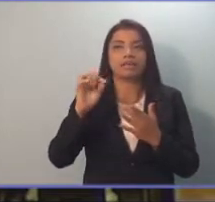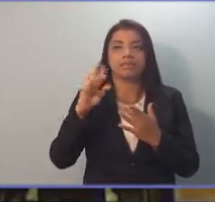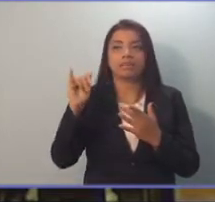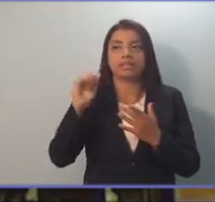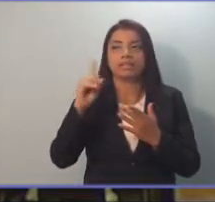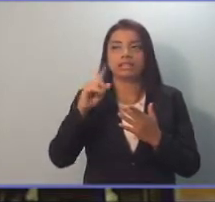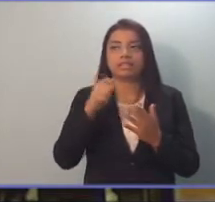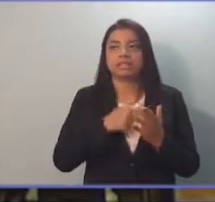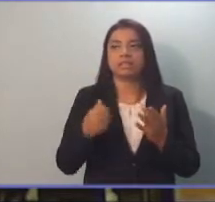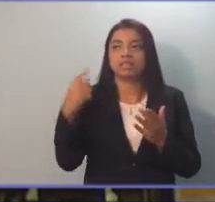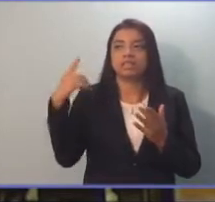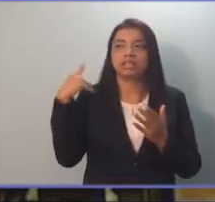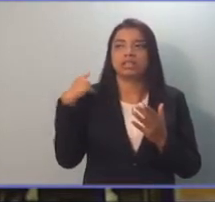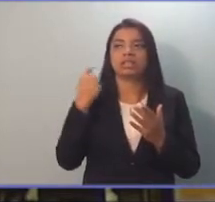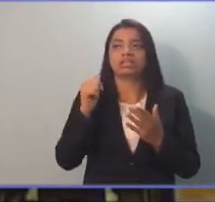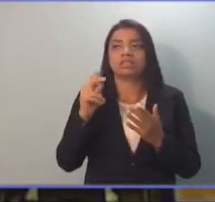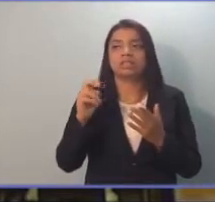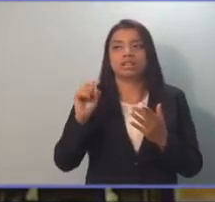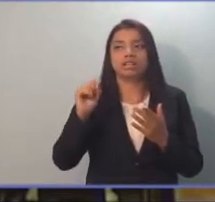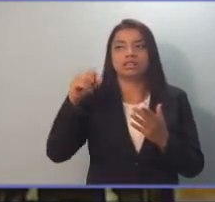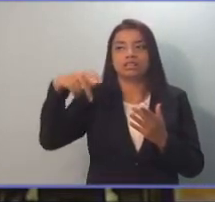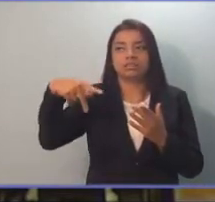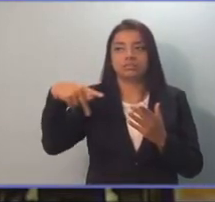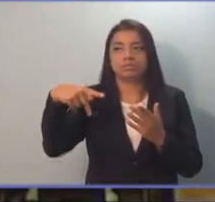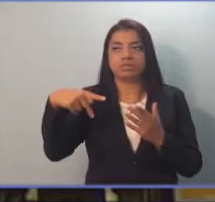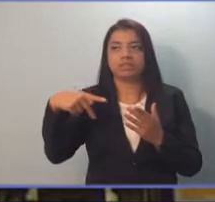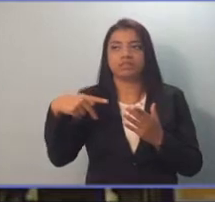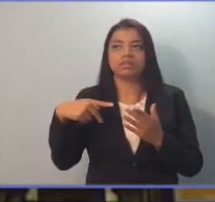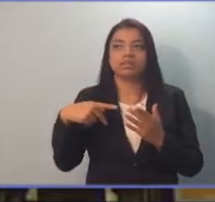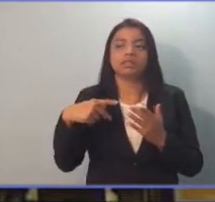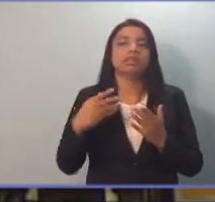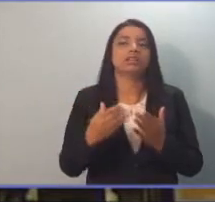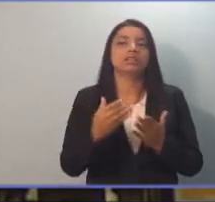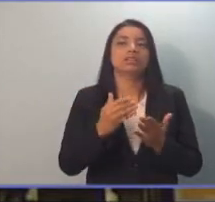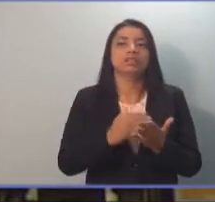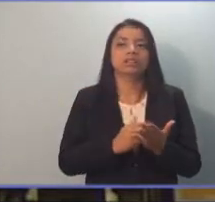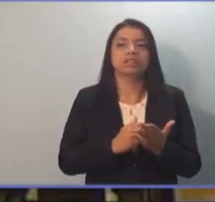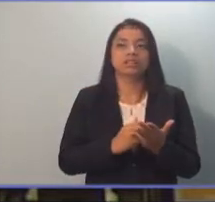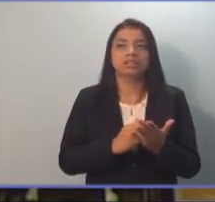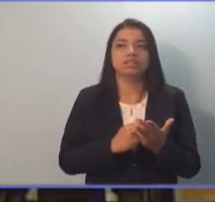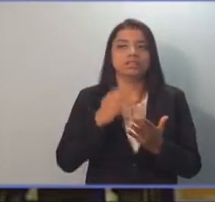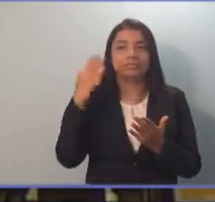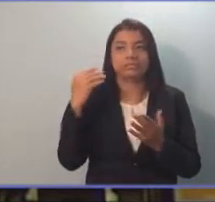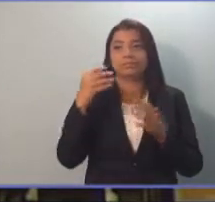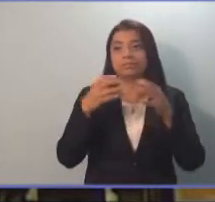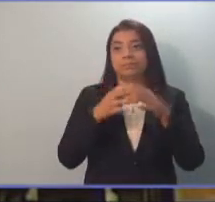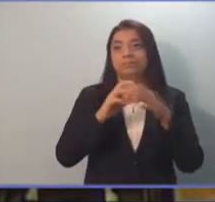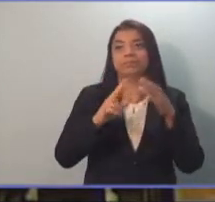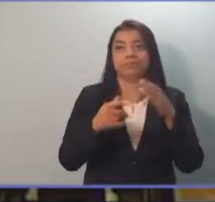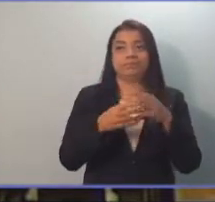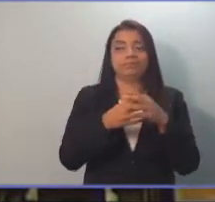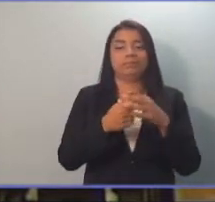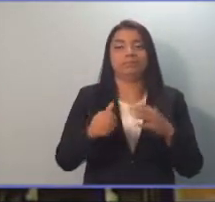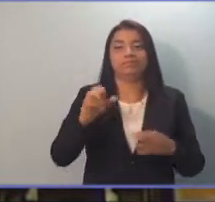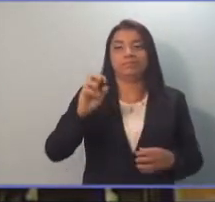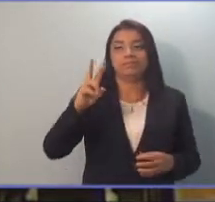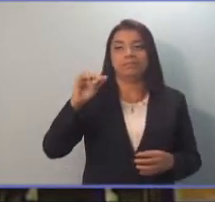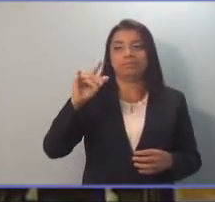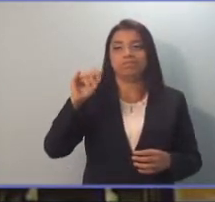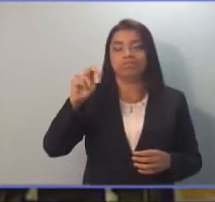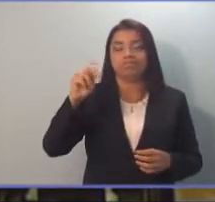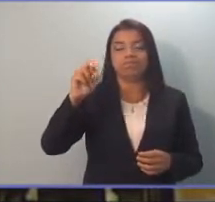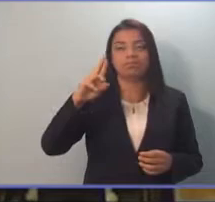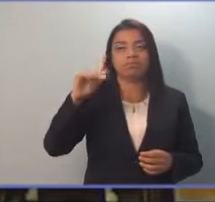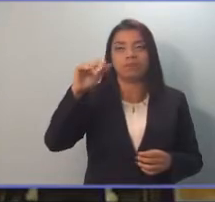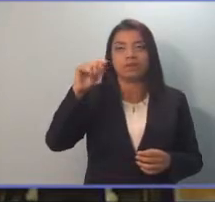Martínez, director general de la Academia Nacional de Seguridad Pública, la subcomisionada Evelyn Marroquín,